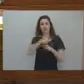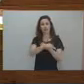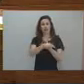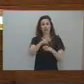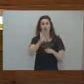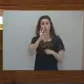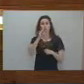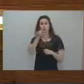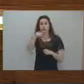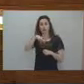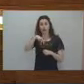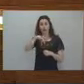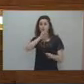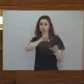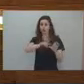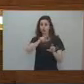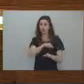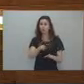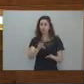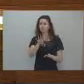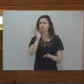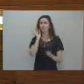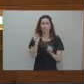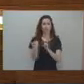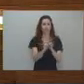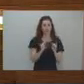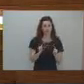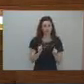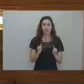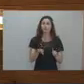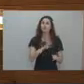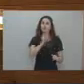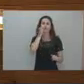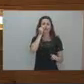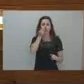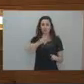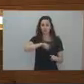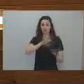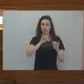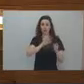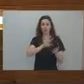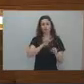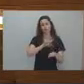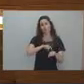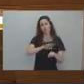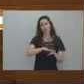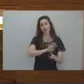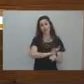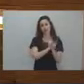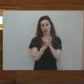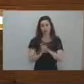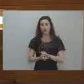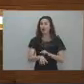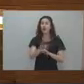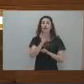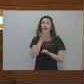sí demostró que siempre hay opciones. Que siempre hay opciones, señor Fernández. Estamos en tiempo de cambio y podemos escoger si seguir